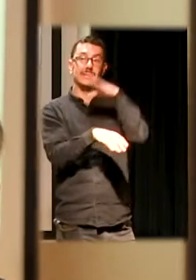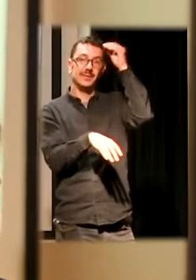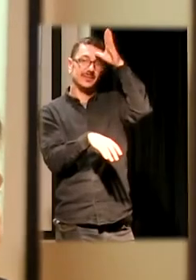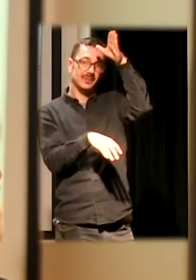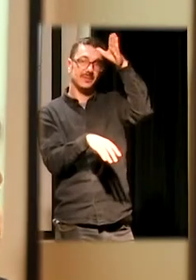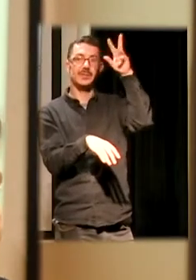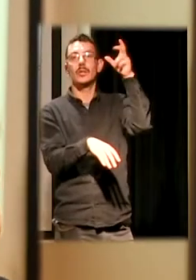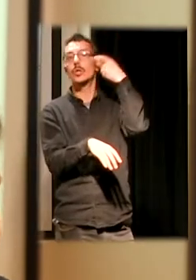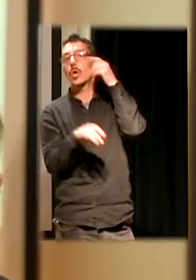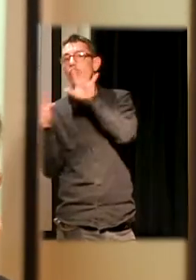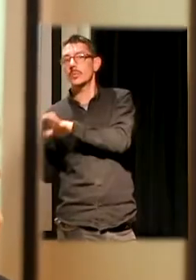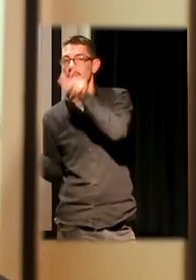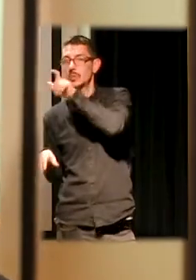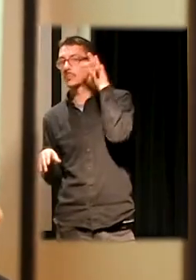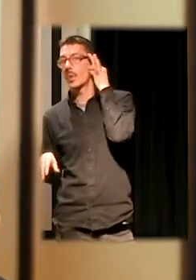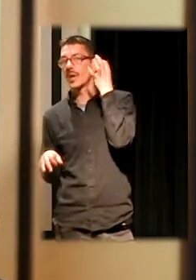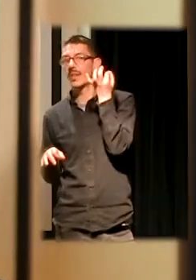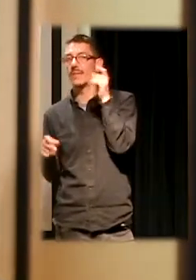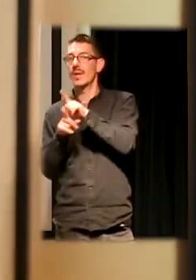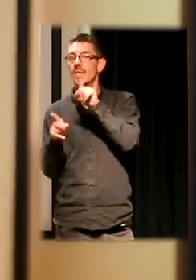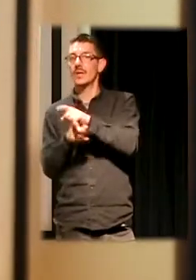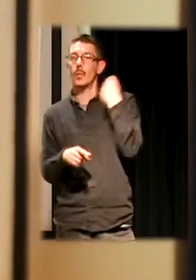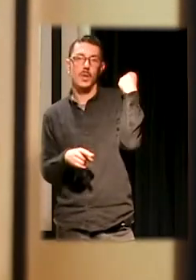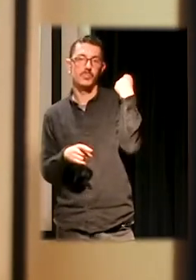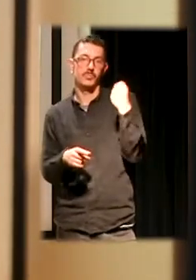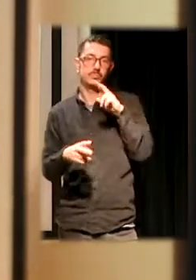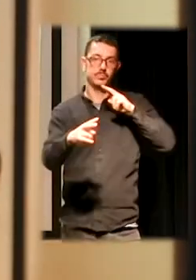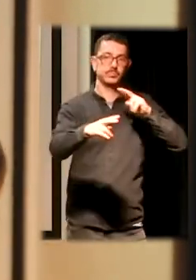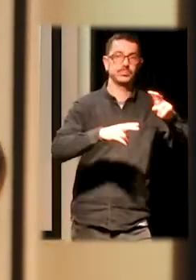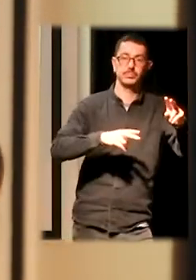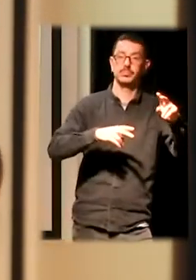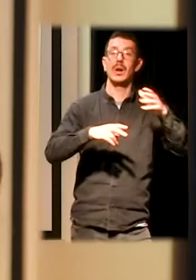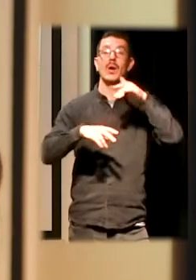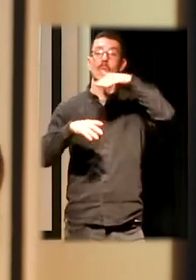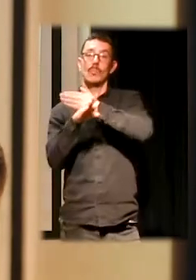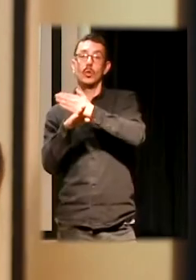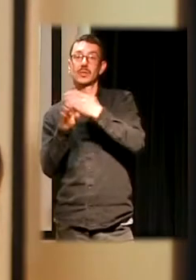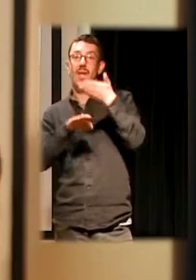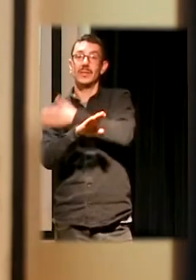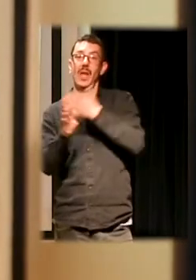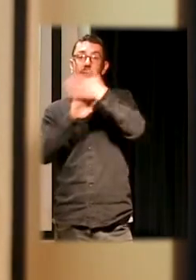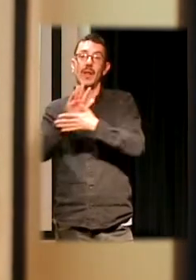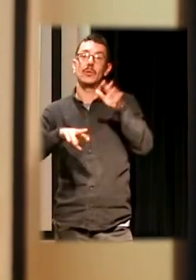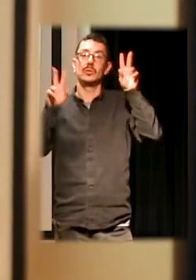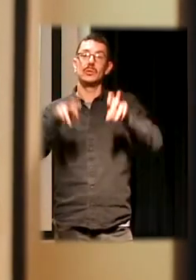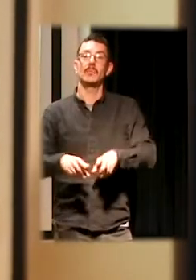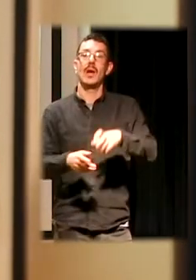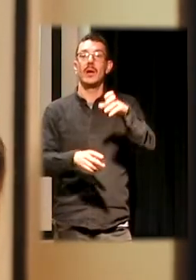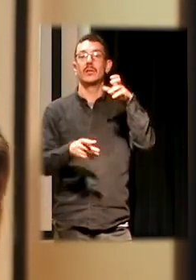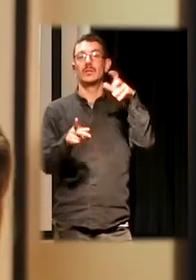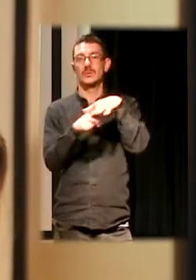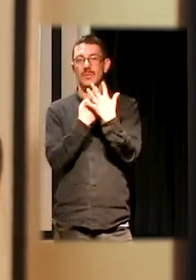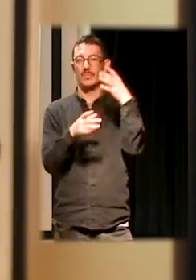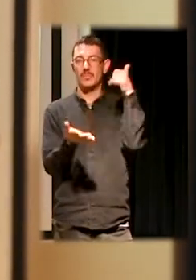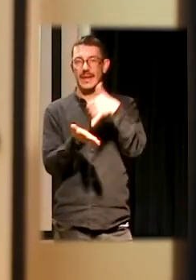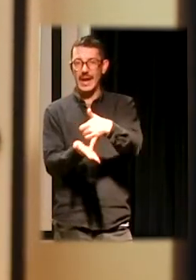y de conocer a las mujeres y de saber en qué situaciones nos las encontramos. La Montse ha hablado de precariedad y la